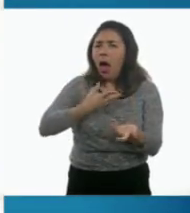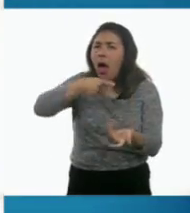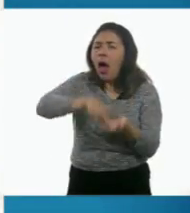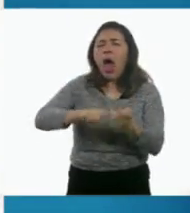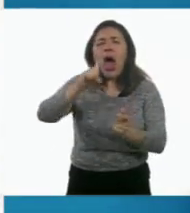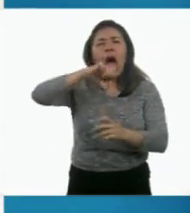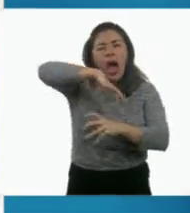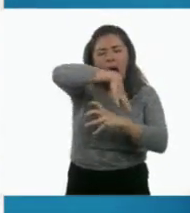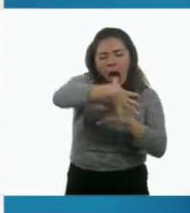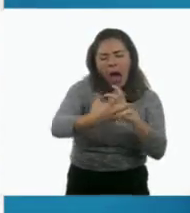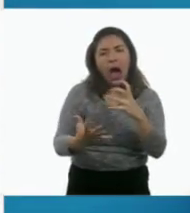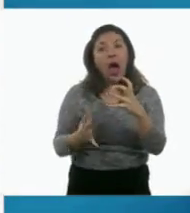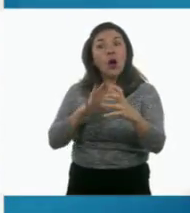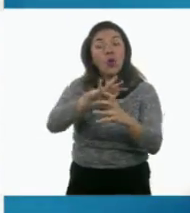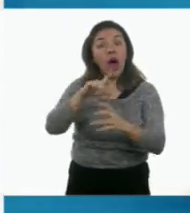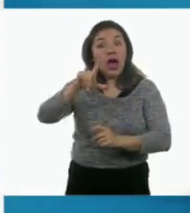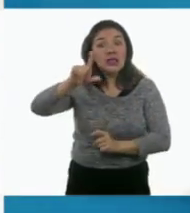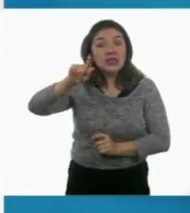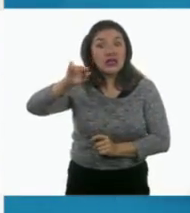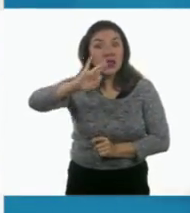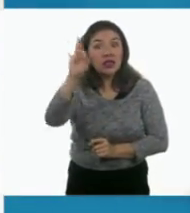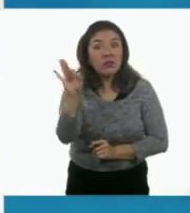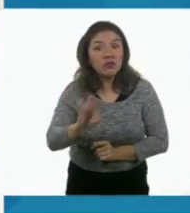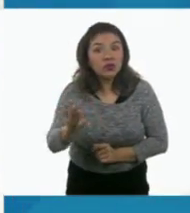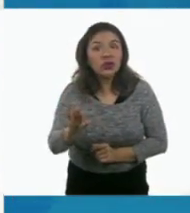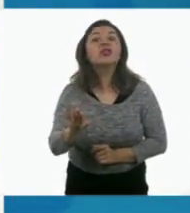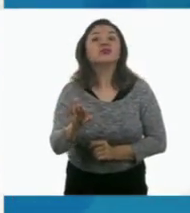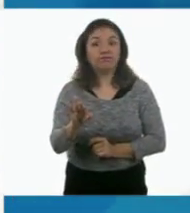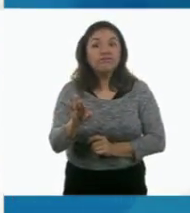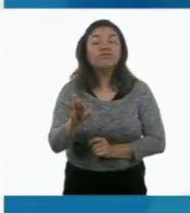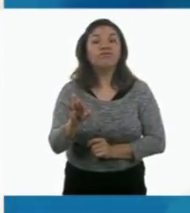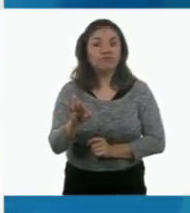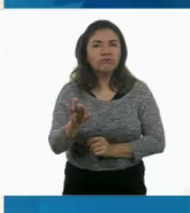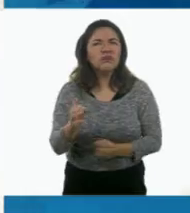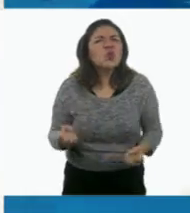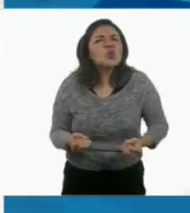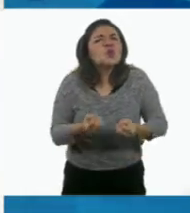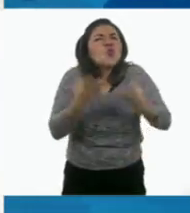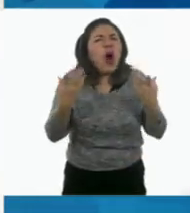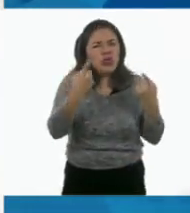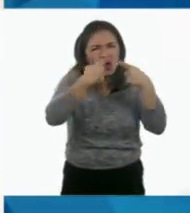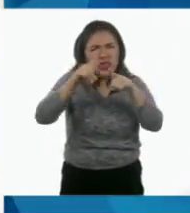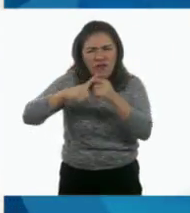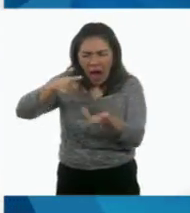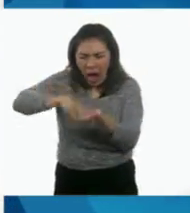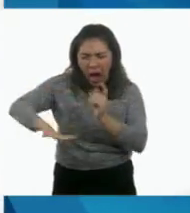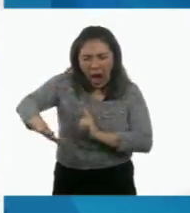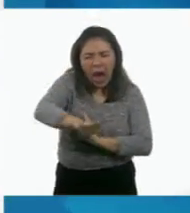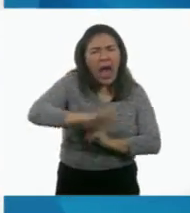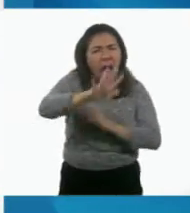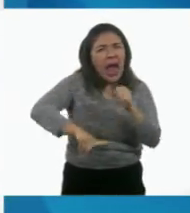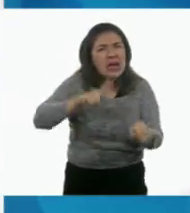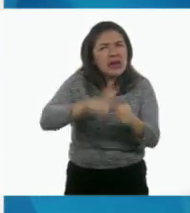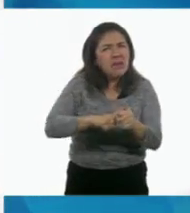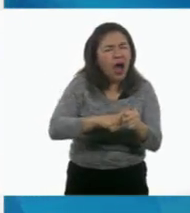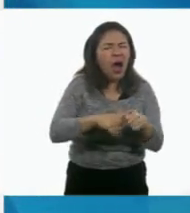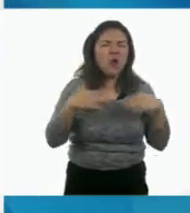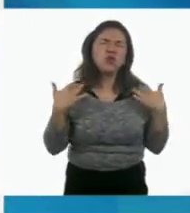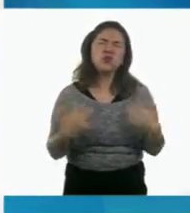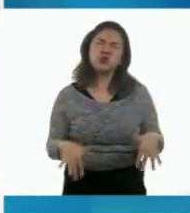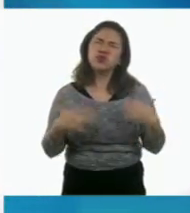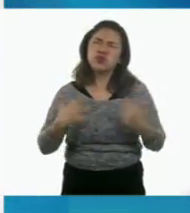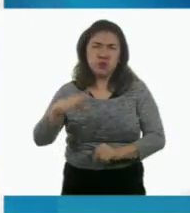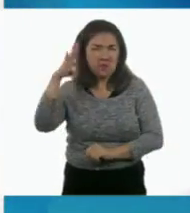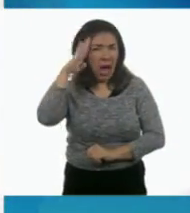por agua en un 70%. El número y variedad de seres vivos que hay en el mar es